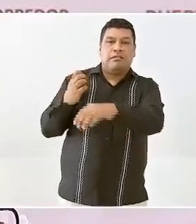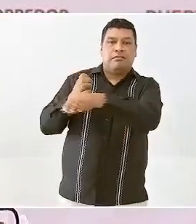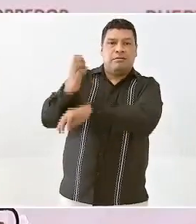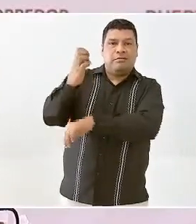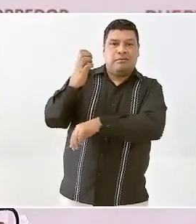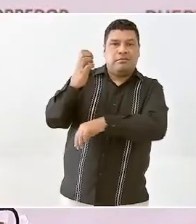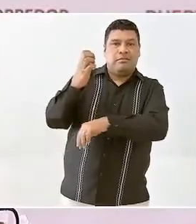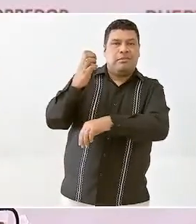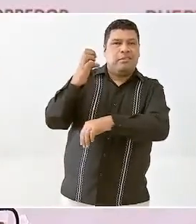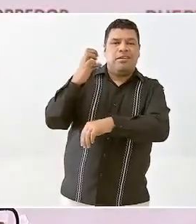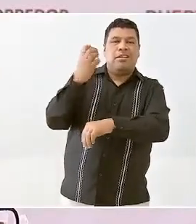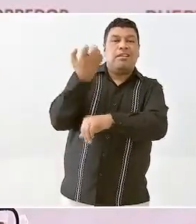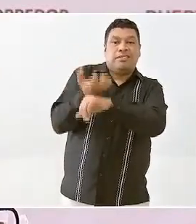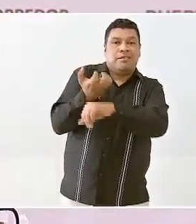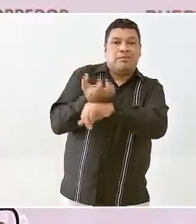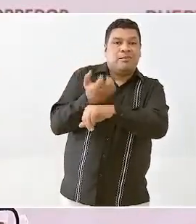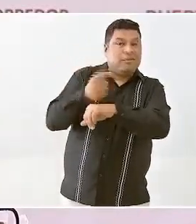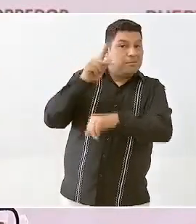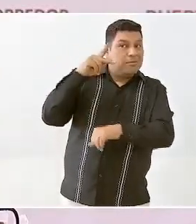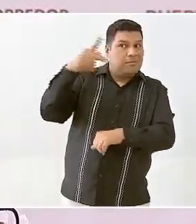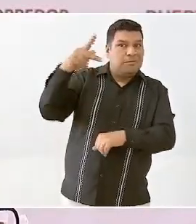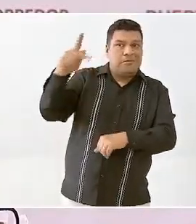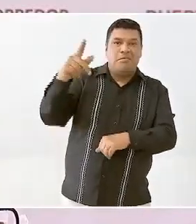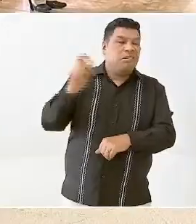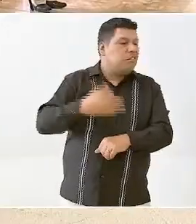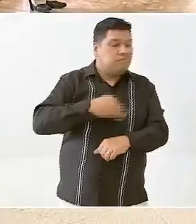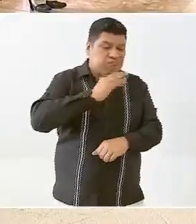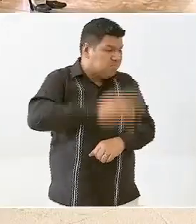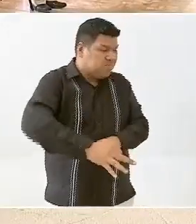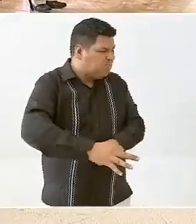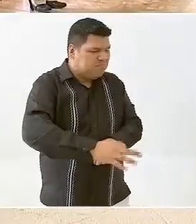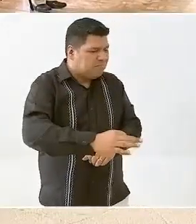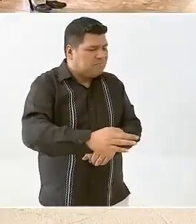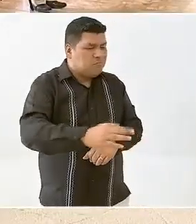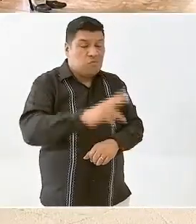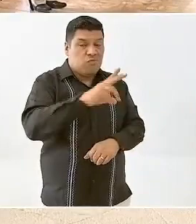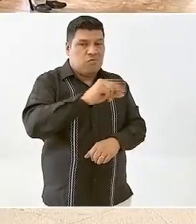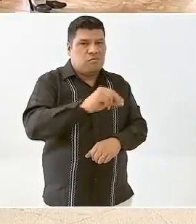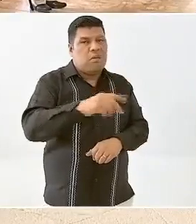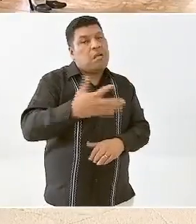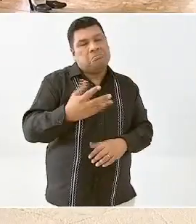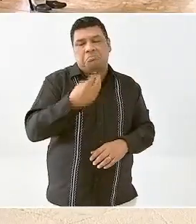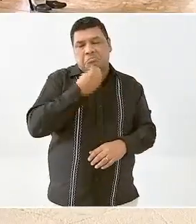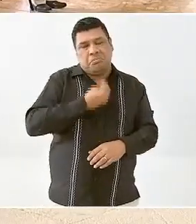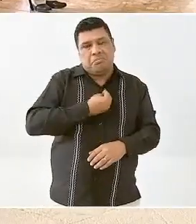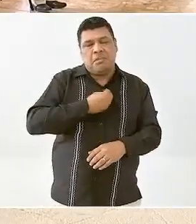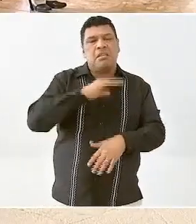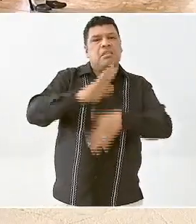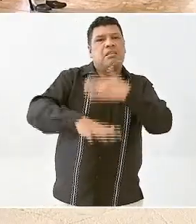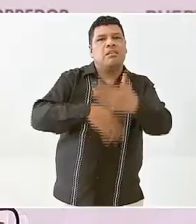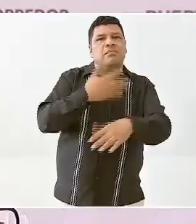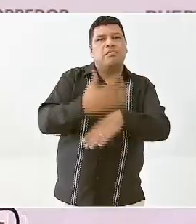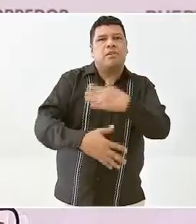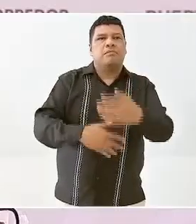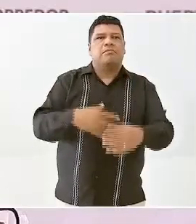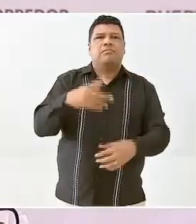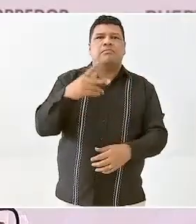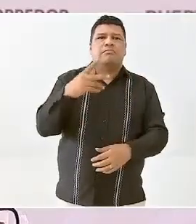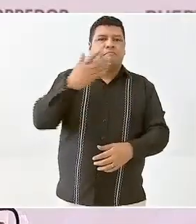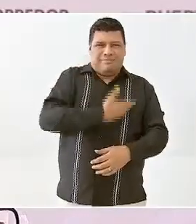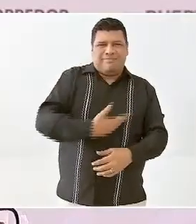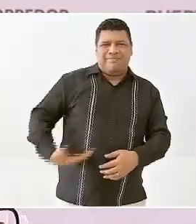Unidos y quedó sin efecto. Luego el presidente Porfirio Díaz insistió